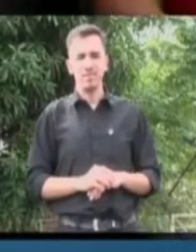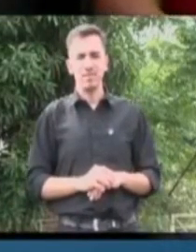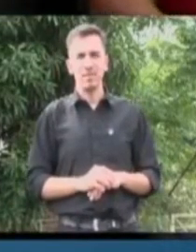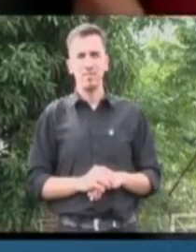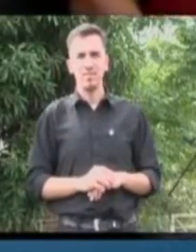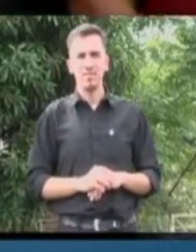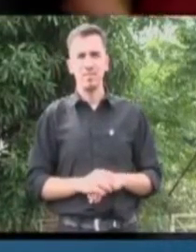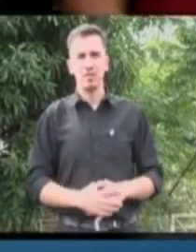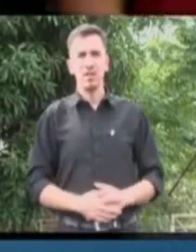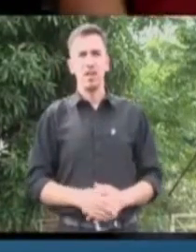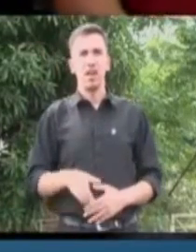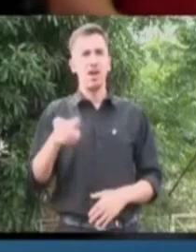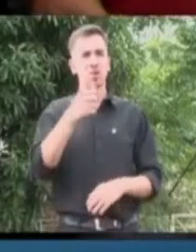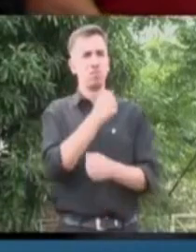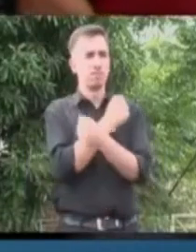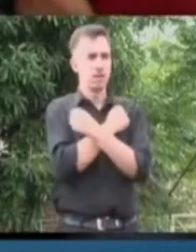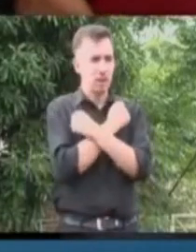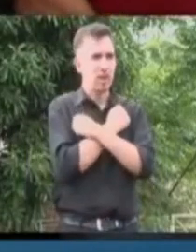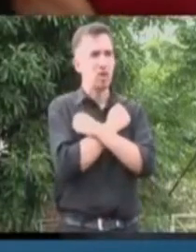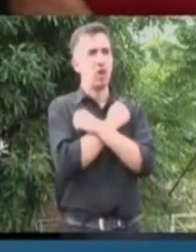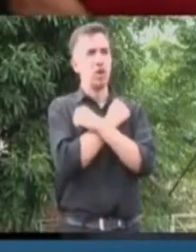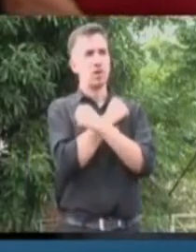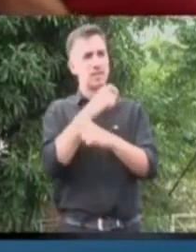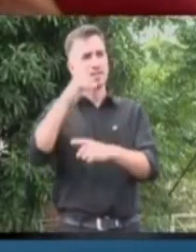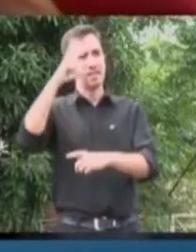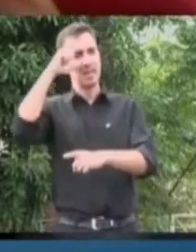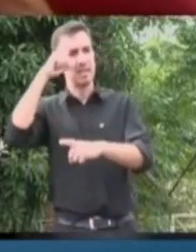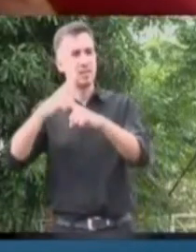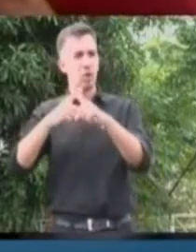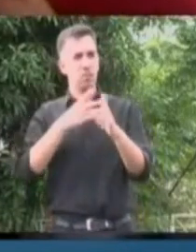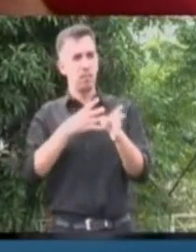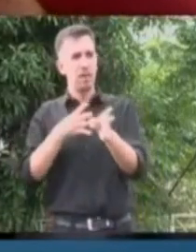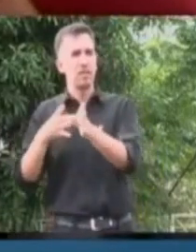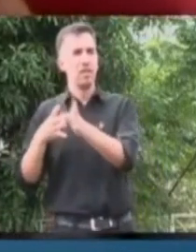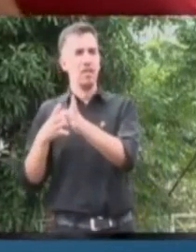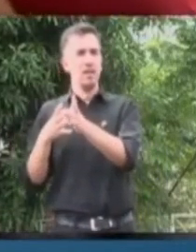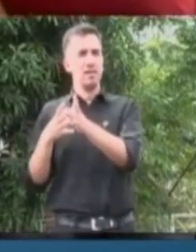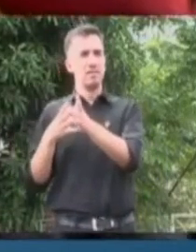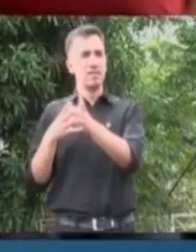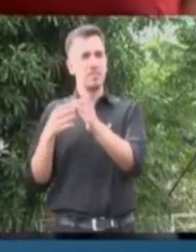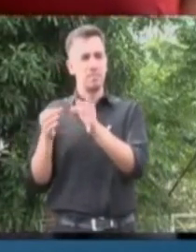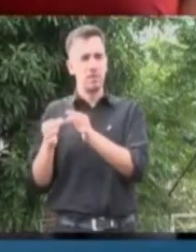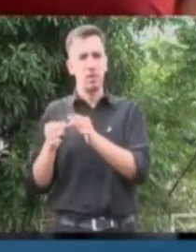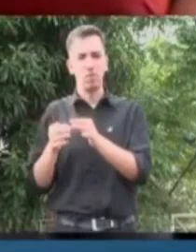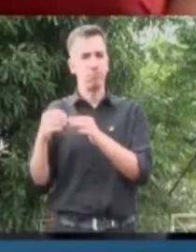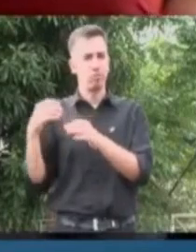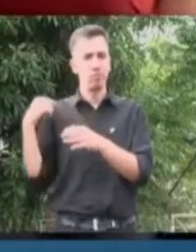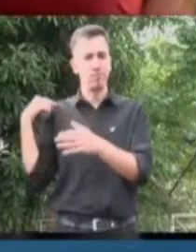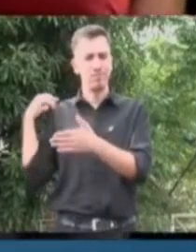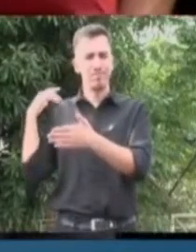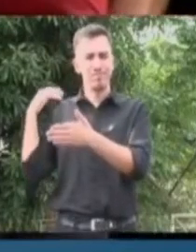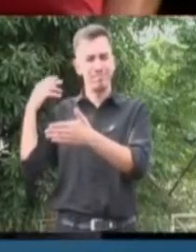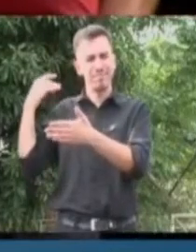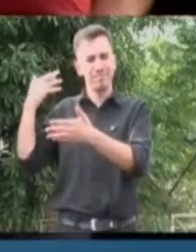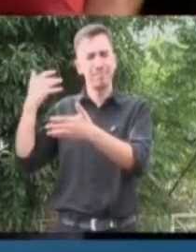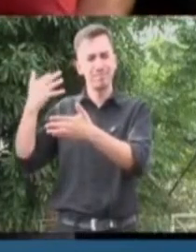A nuestros queridos veteranos y héroes, decirles que como todos los 2 de abril